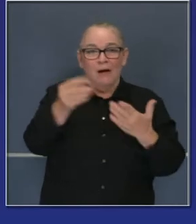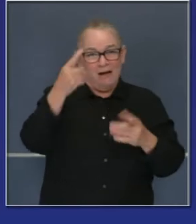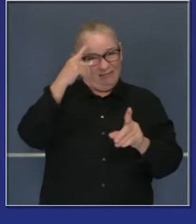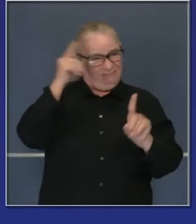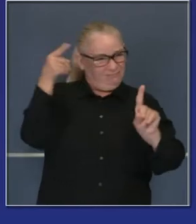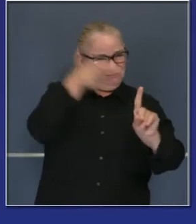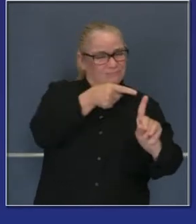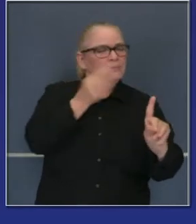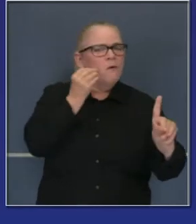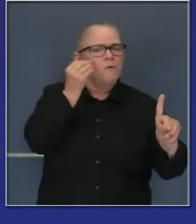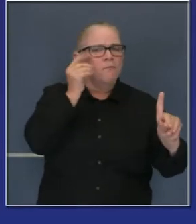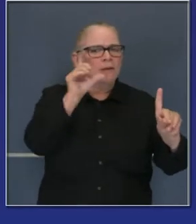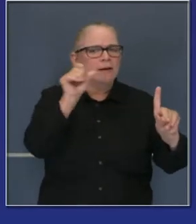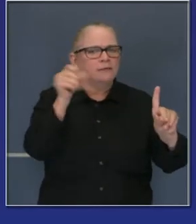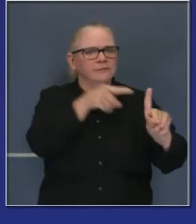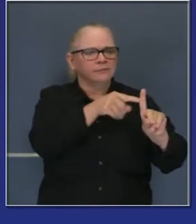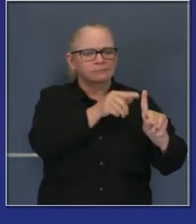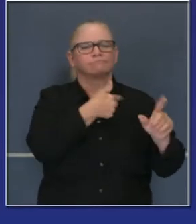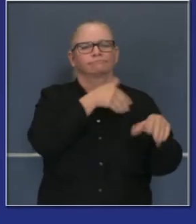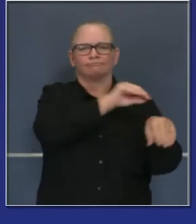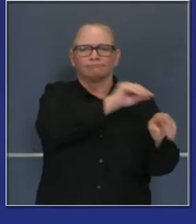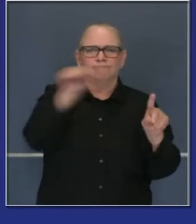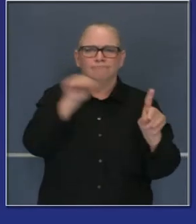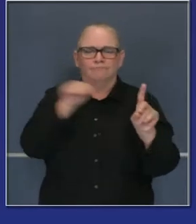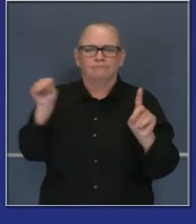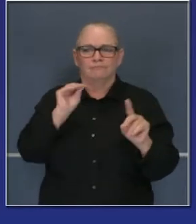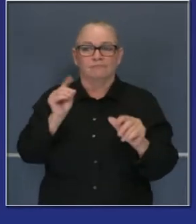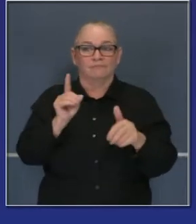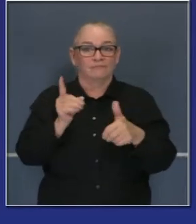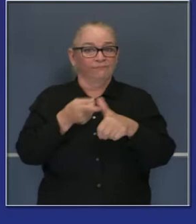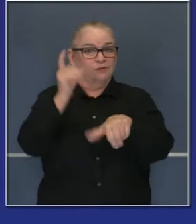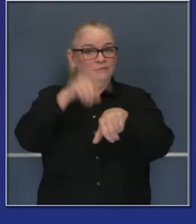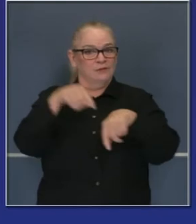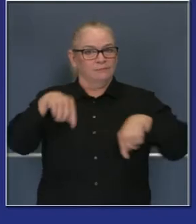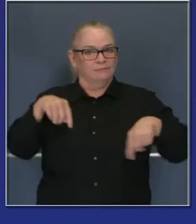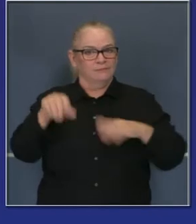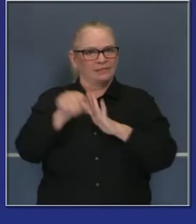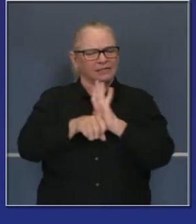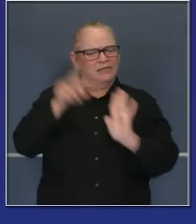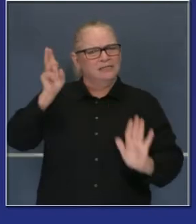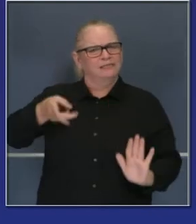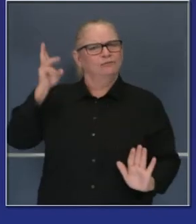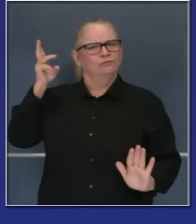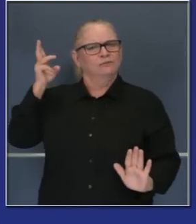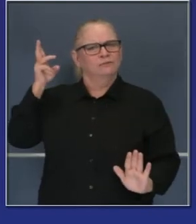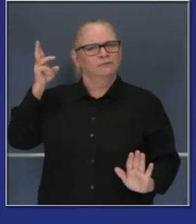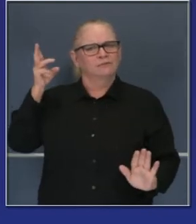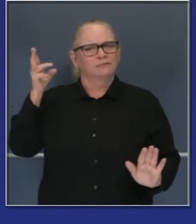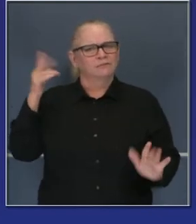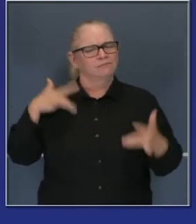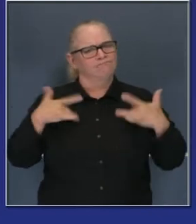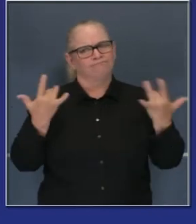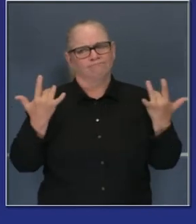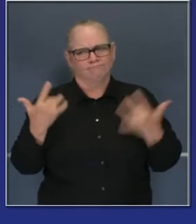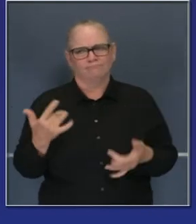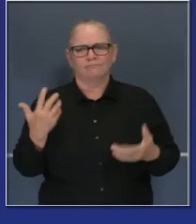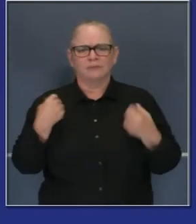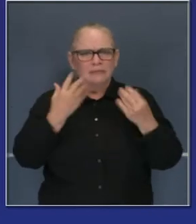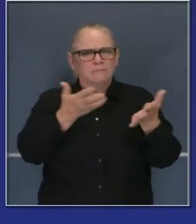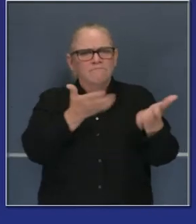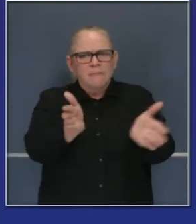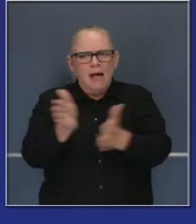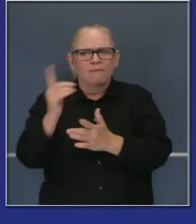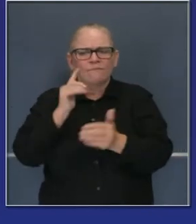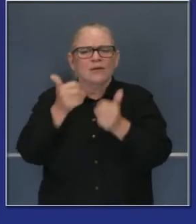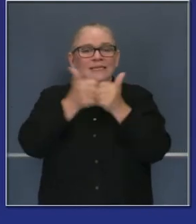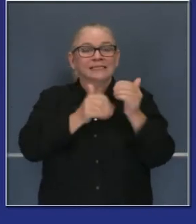y por primera vez en la historia del estado hemos preparado un apoyo al portafolio en los condados y